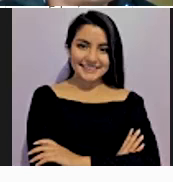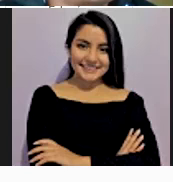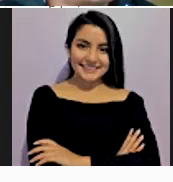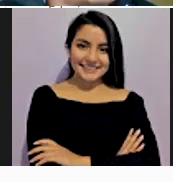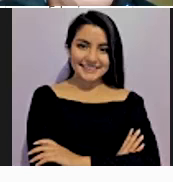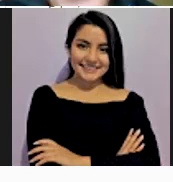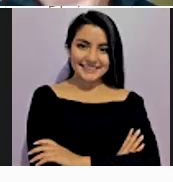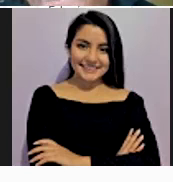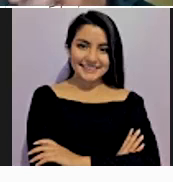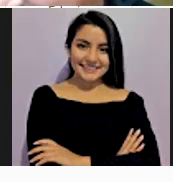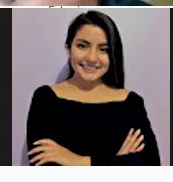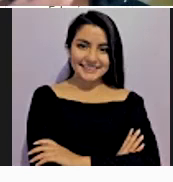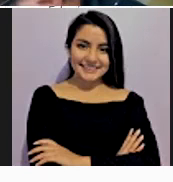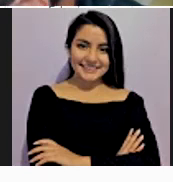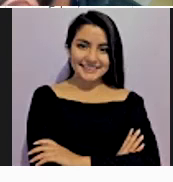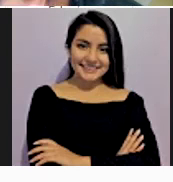No,